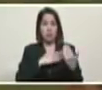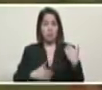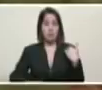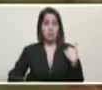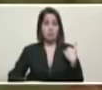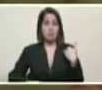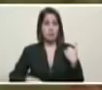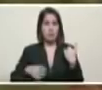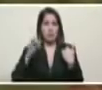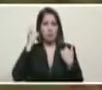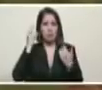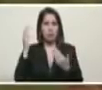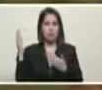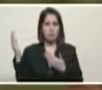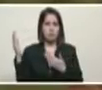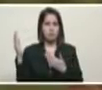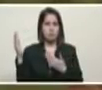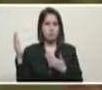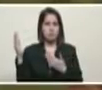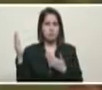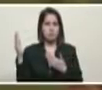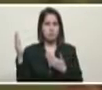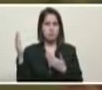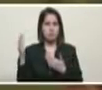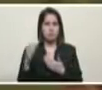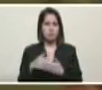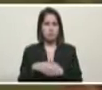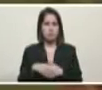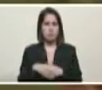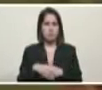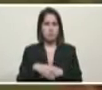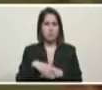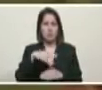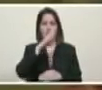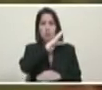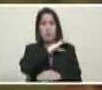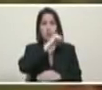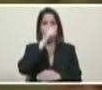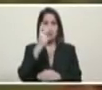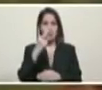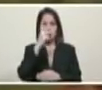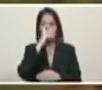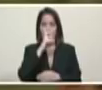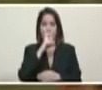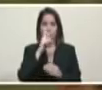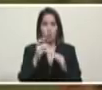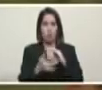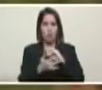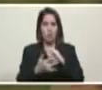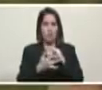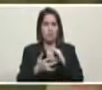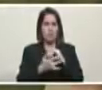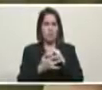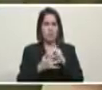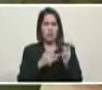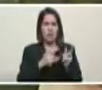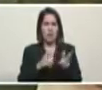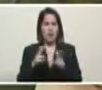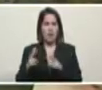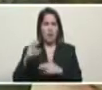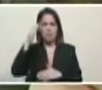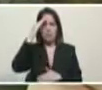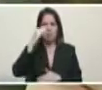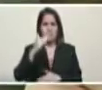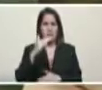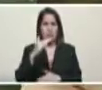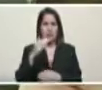a Lisneidy Joannet Guerrero Salazar, cadete de segundo año de la Academia Técnica Militar Núcleo Armada, quien también